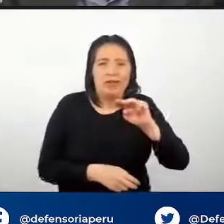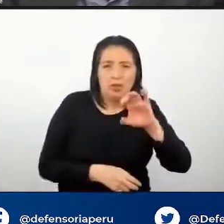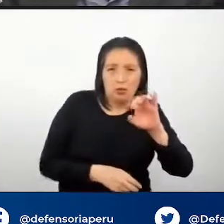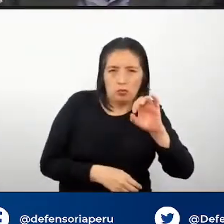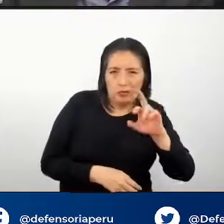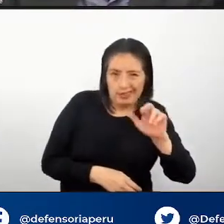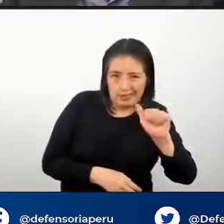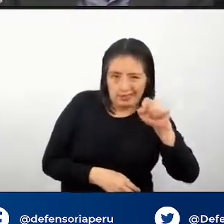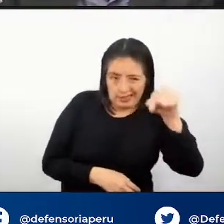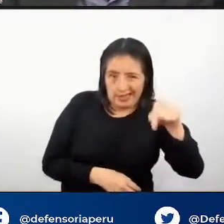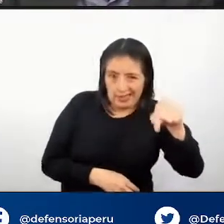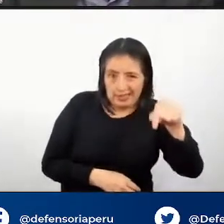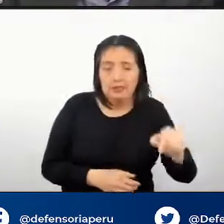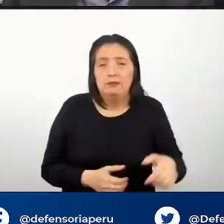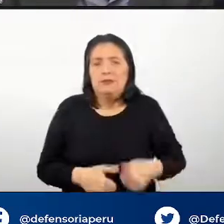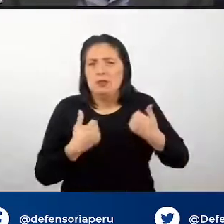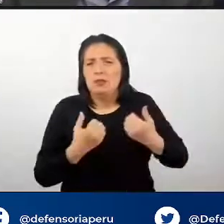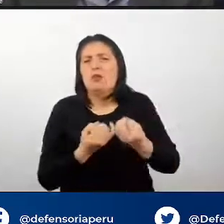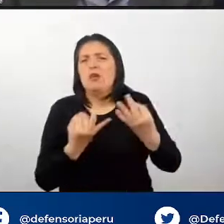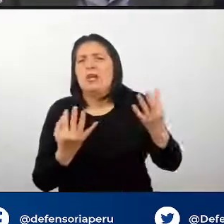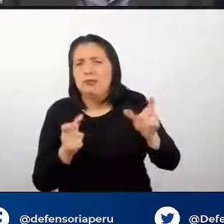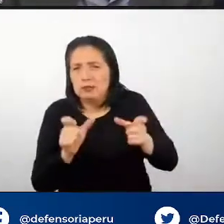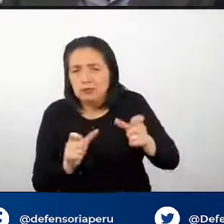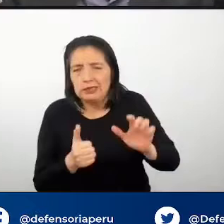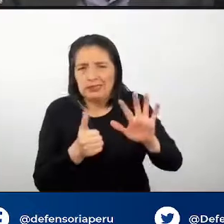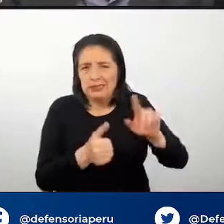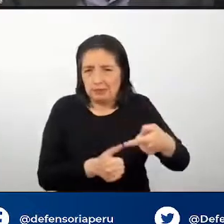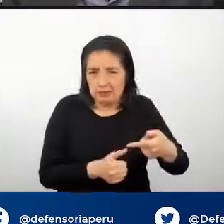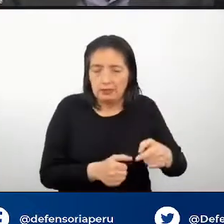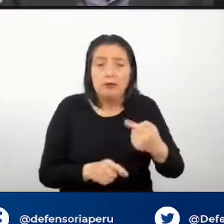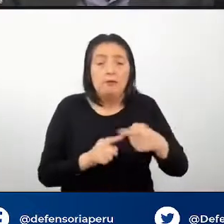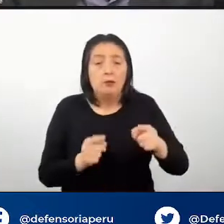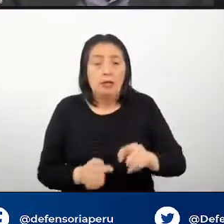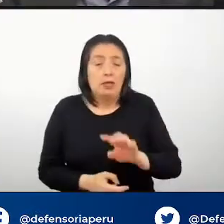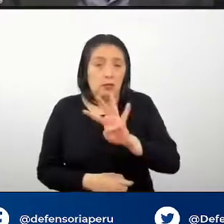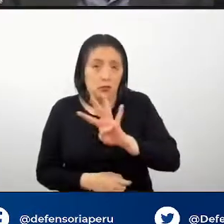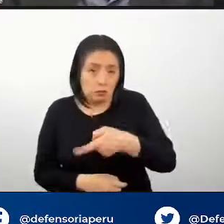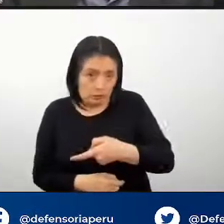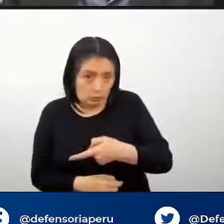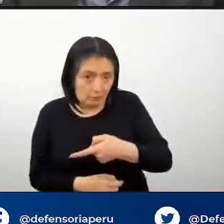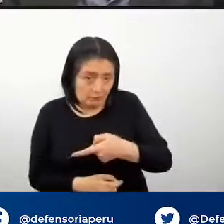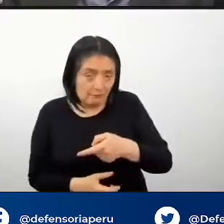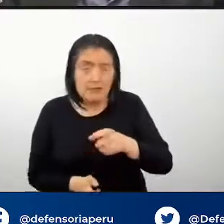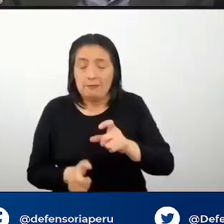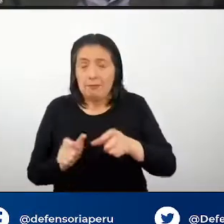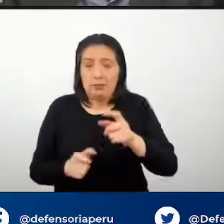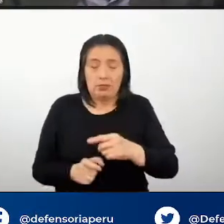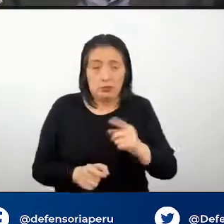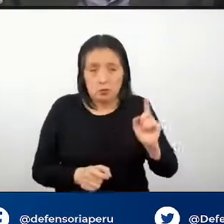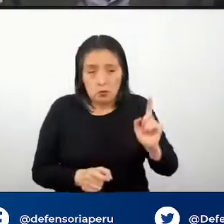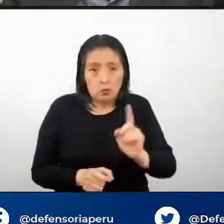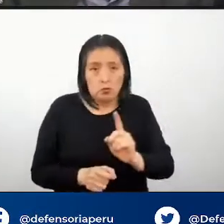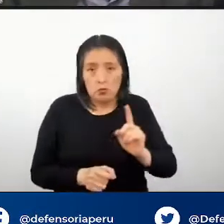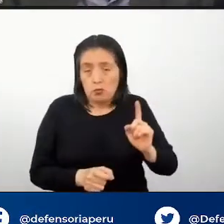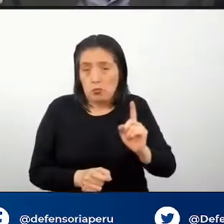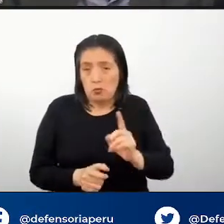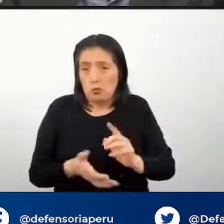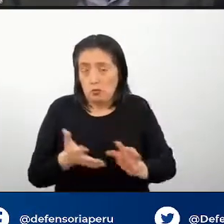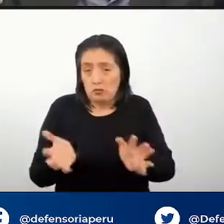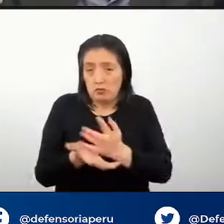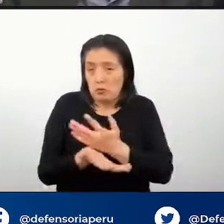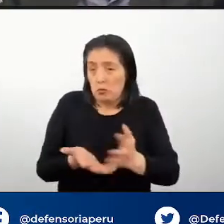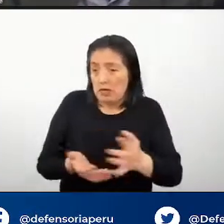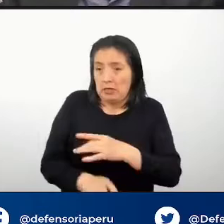Máncora hay 6.000 habitantes, pero hay 4.000 habitantes flotantes. En Máncora ni siquiera hay una posta